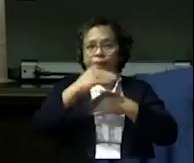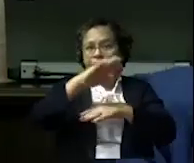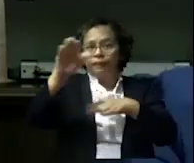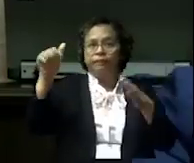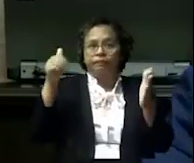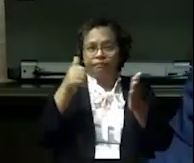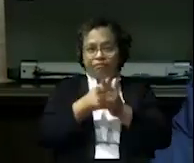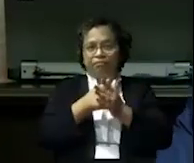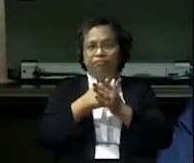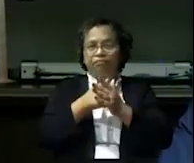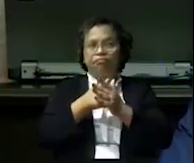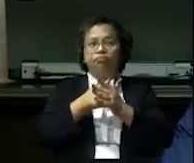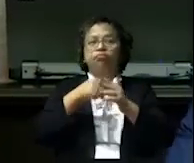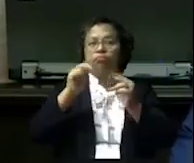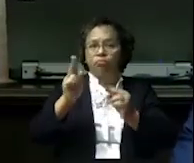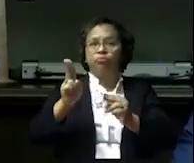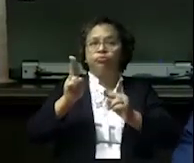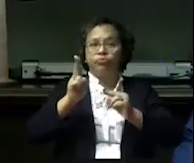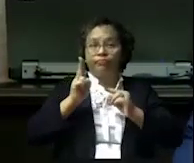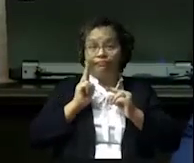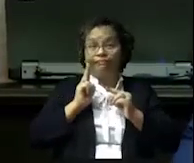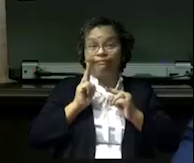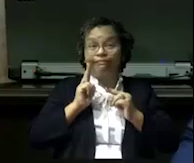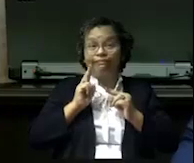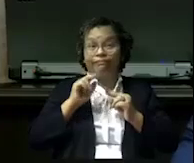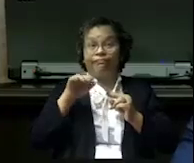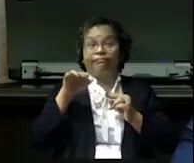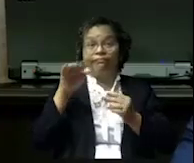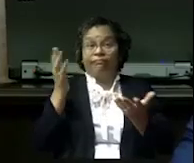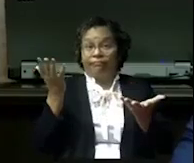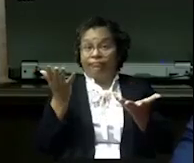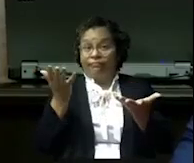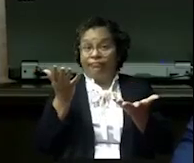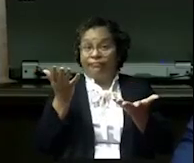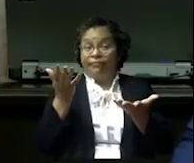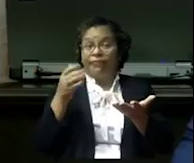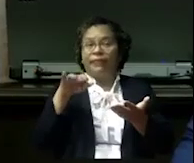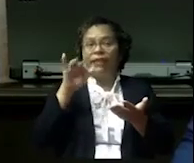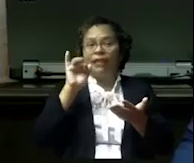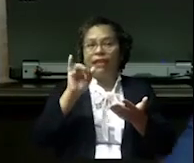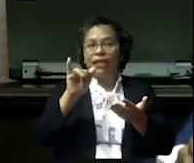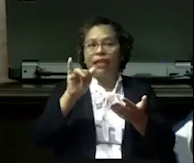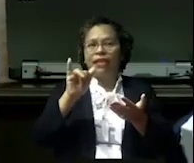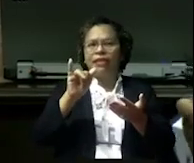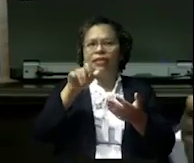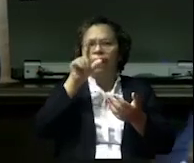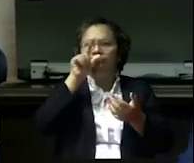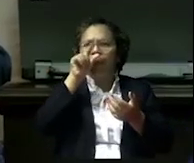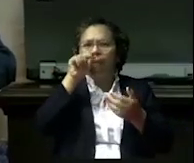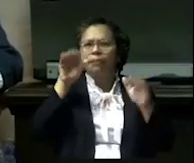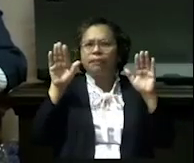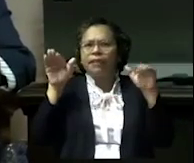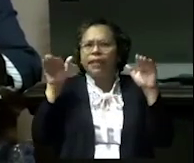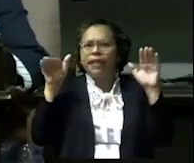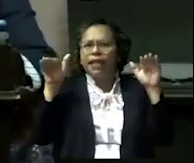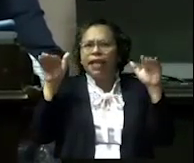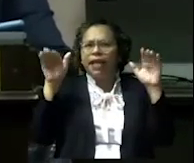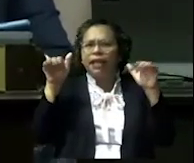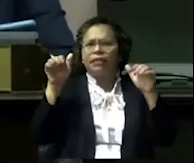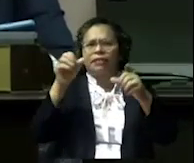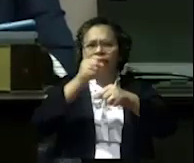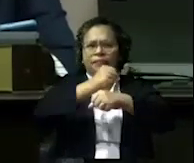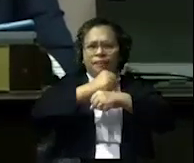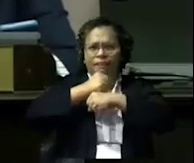privilegio ver que el Gavilán de la Hispaniola está siendo protegido. Pero son de las incongruencias, presidente, que